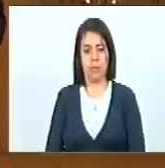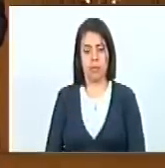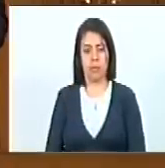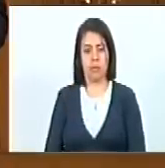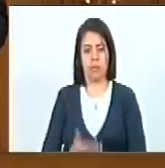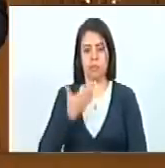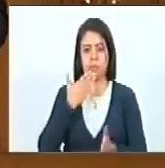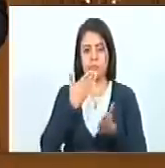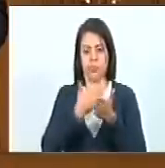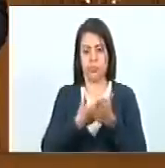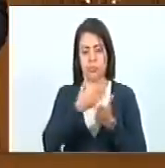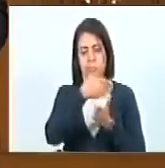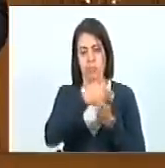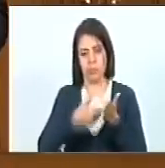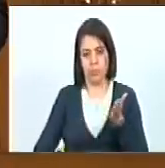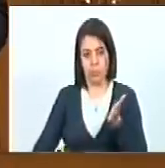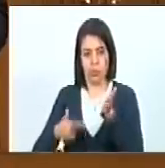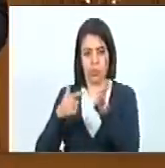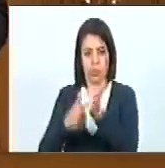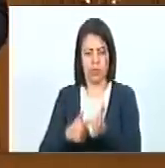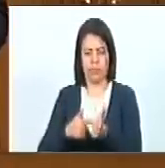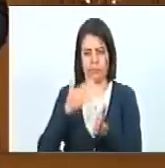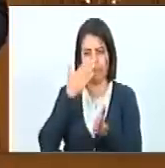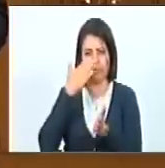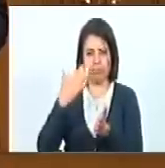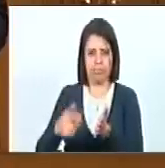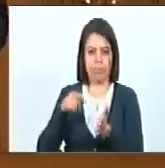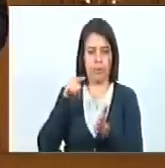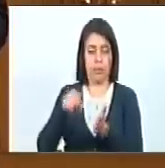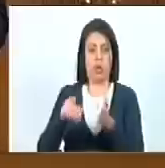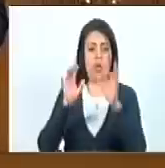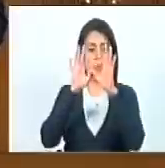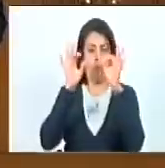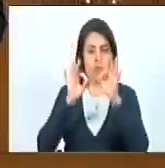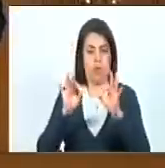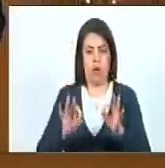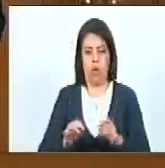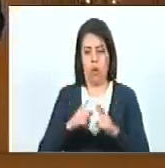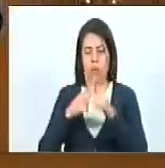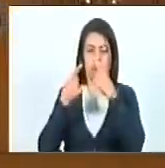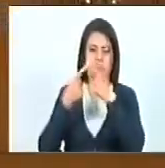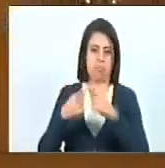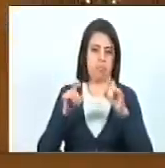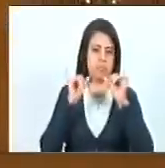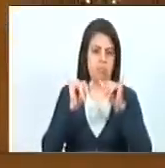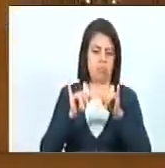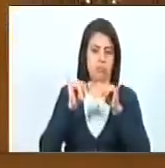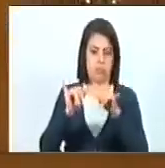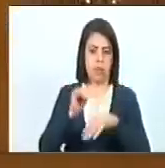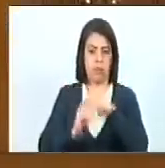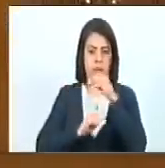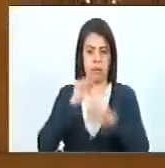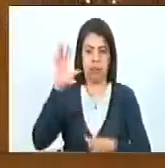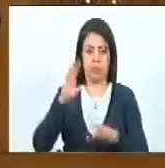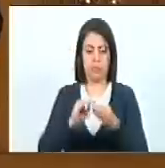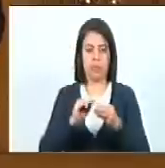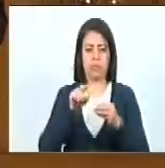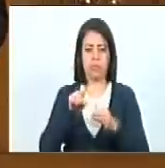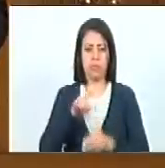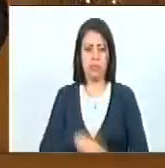una propuesta nefasta, un modelo agotado que tuvo como